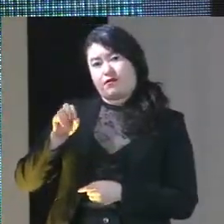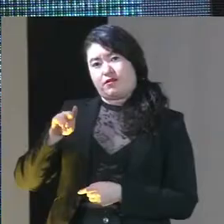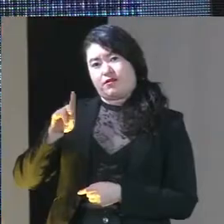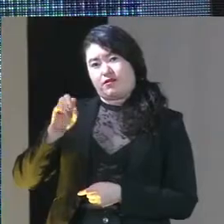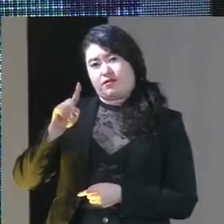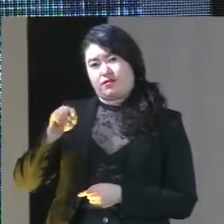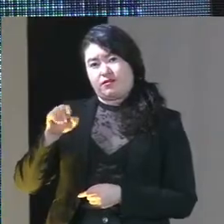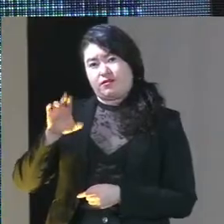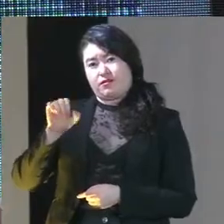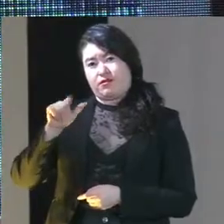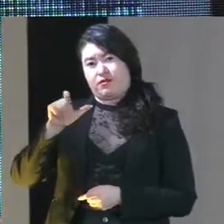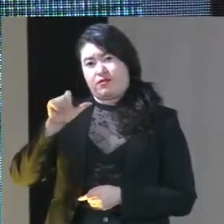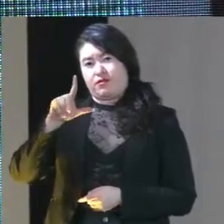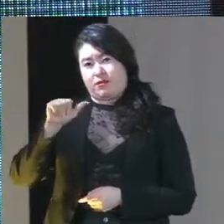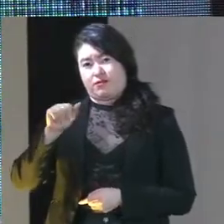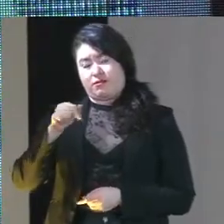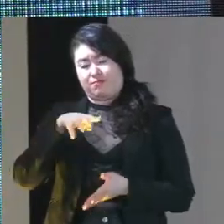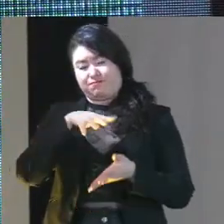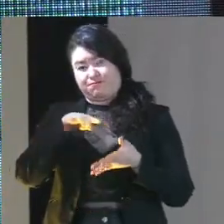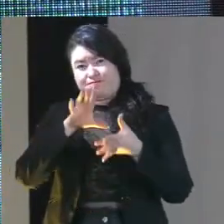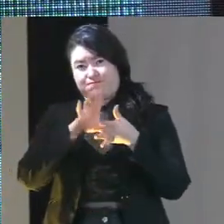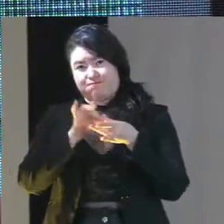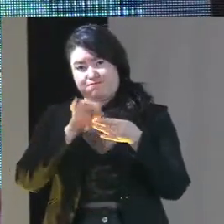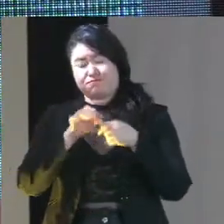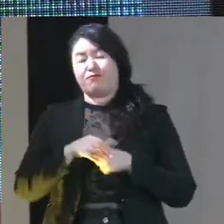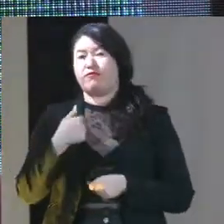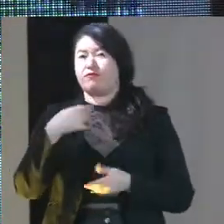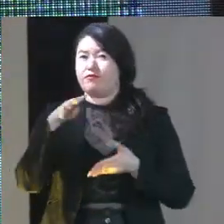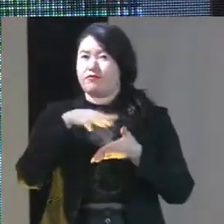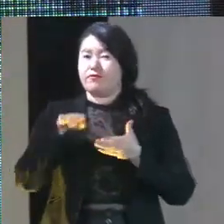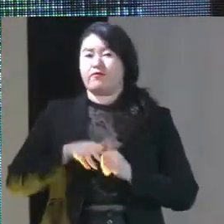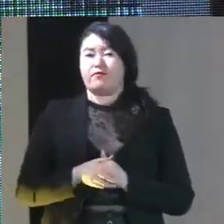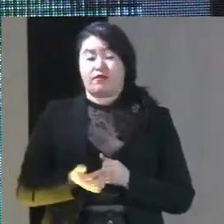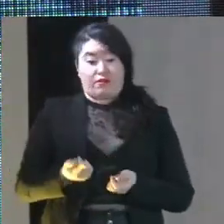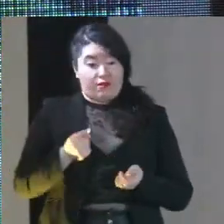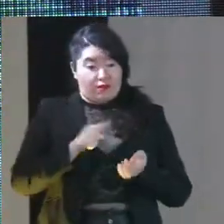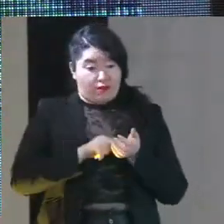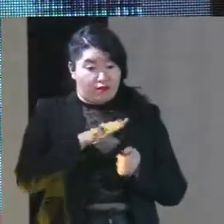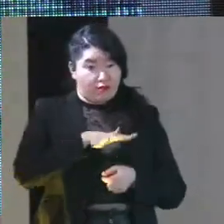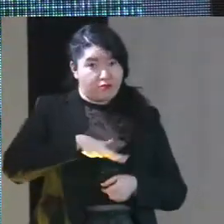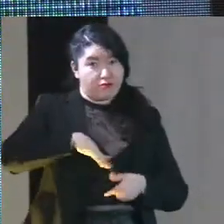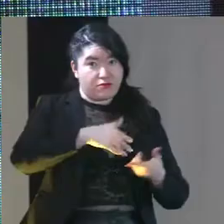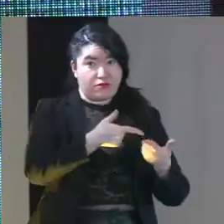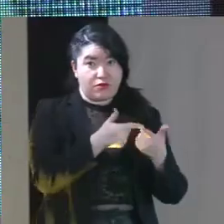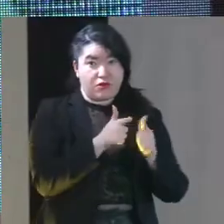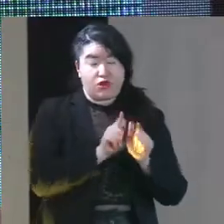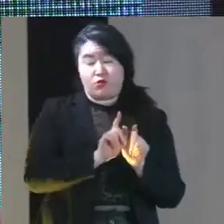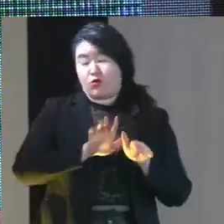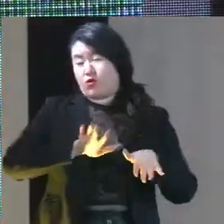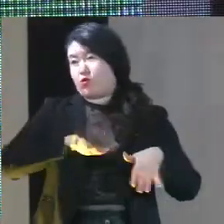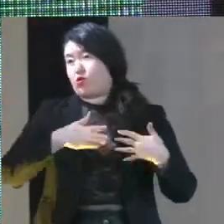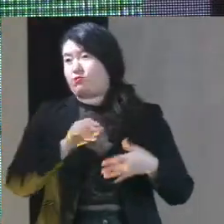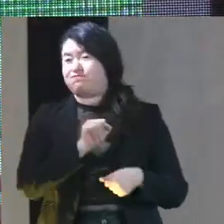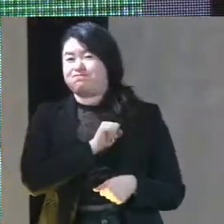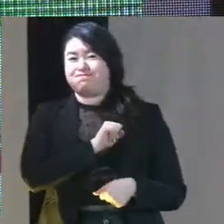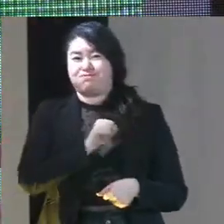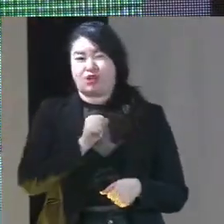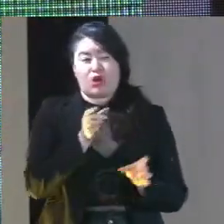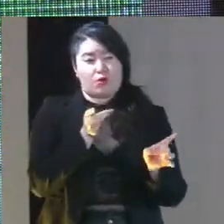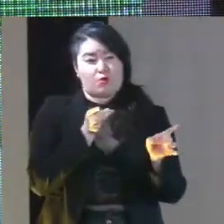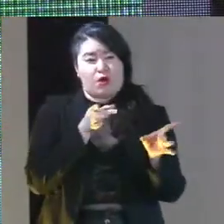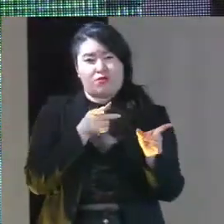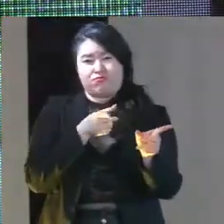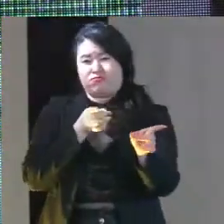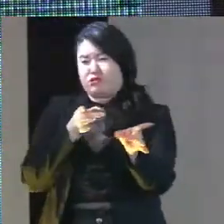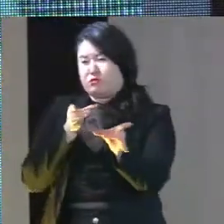más. Dentro en su furor esquivo se encierran todos los males y con flechas infernales a ninguno